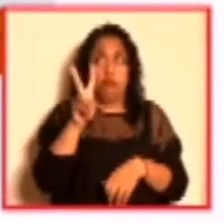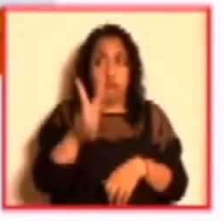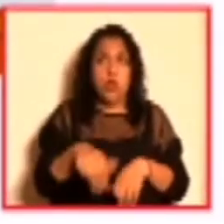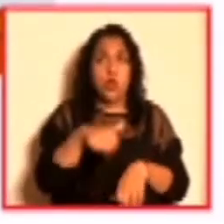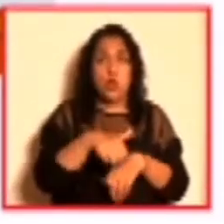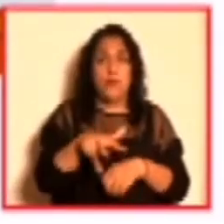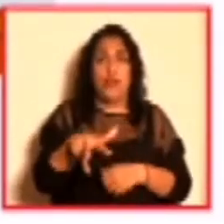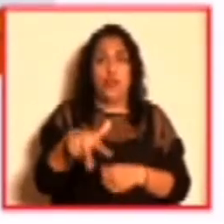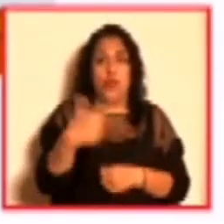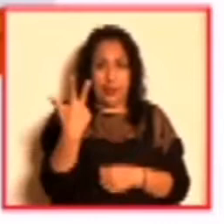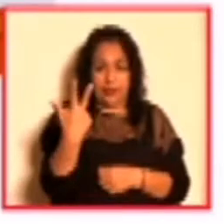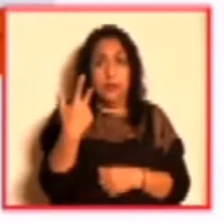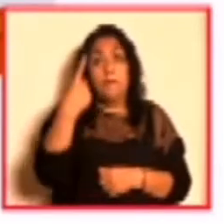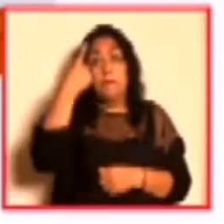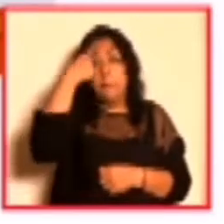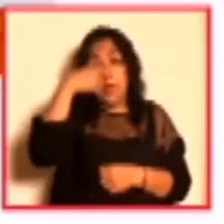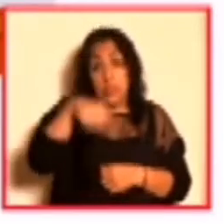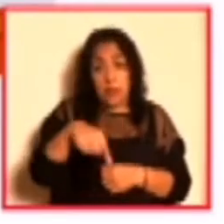Y bueno, pues para mí es